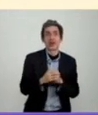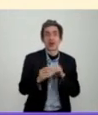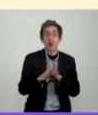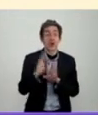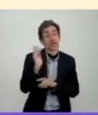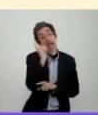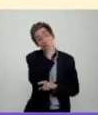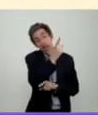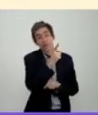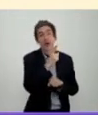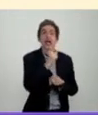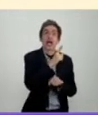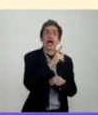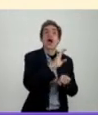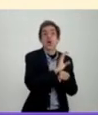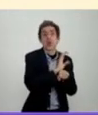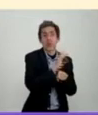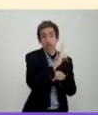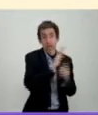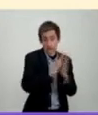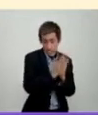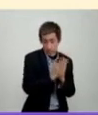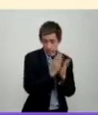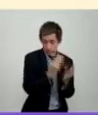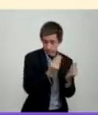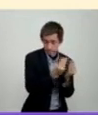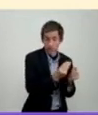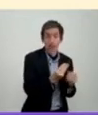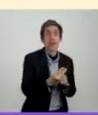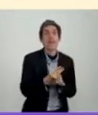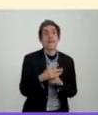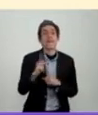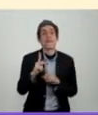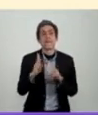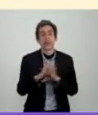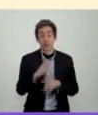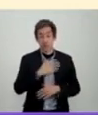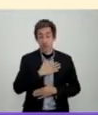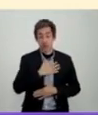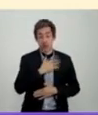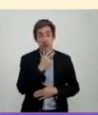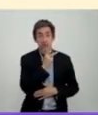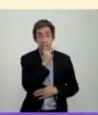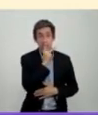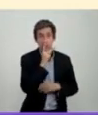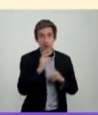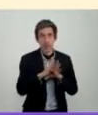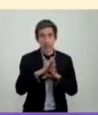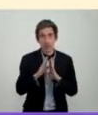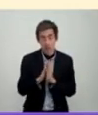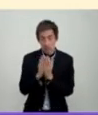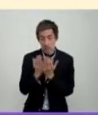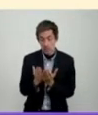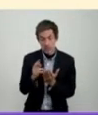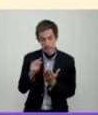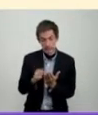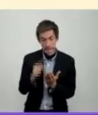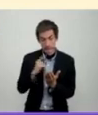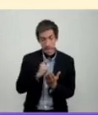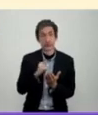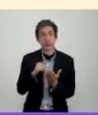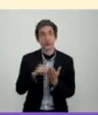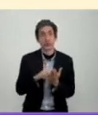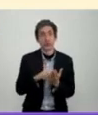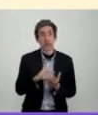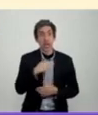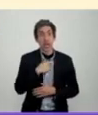Bogotá, a la casa de mis padres. Y mi padre, con gran solemnidad, es un hombre de cultura, me dijo, caramba, un hijo